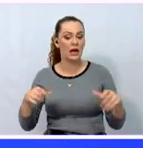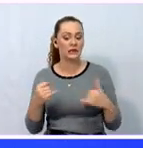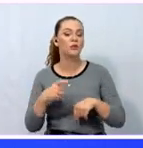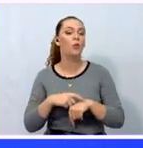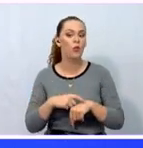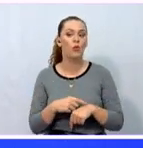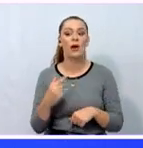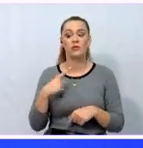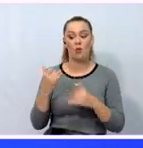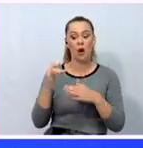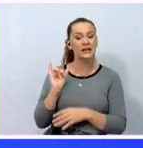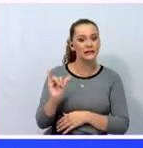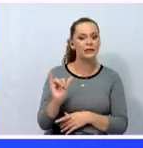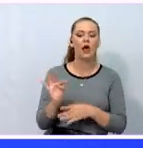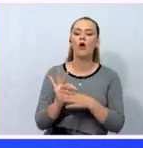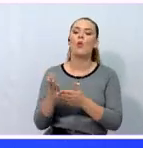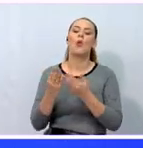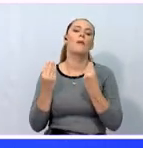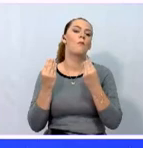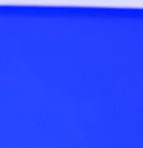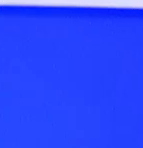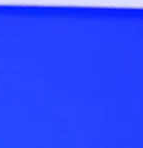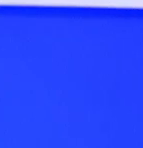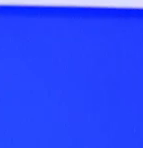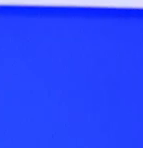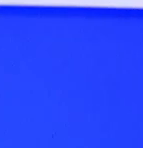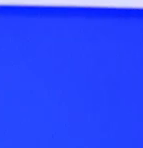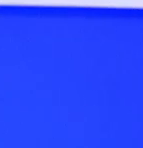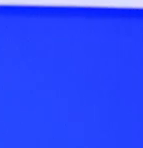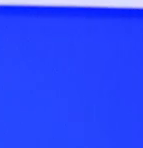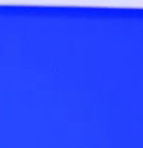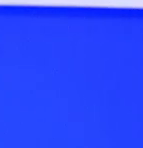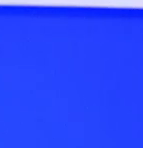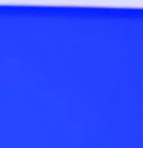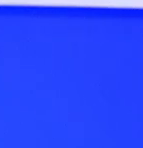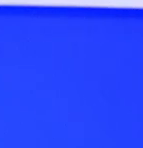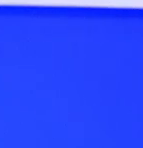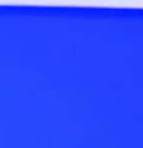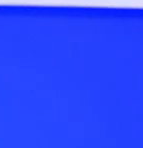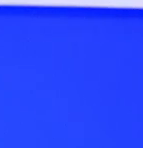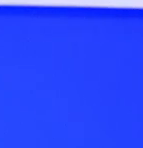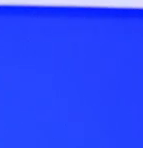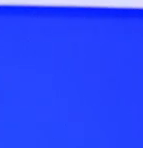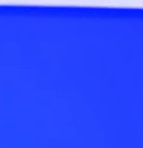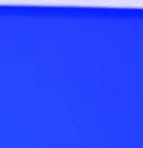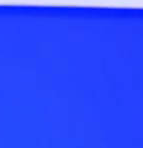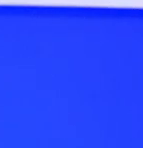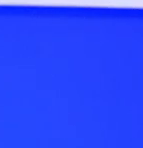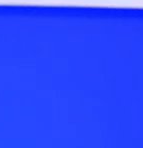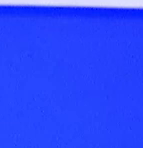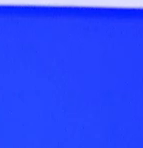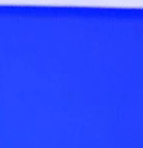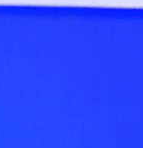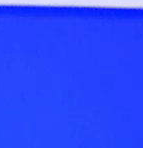esta instancia tener un jugador así sirve y mucho y el resto de los compañeros lo agradecen después rubírica gol y me parece que ahí se levanta aún más